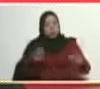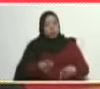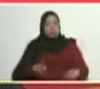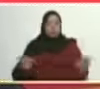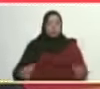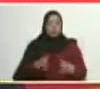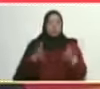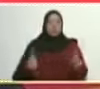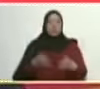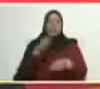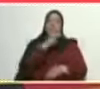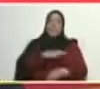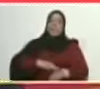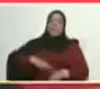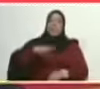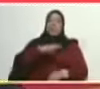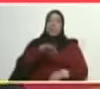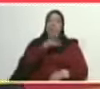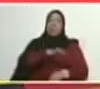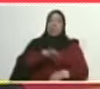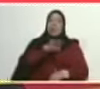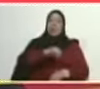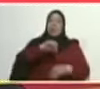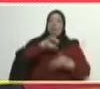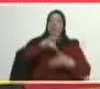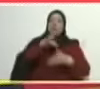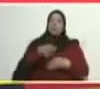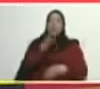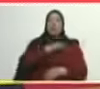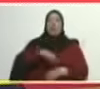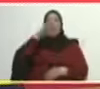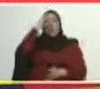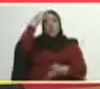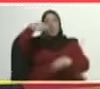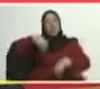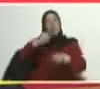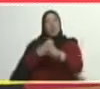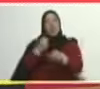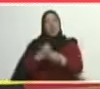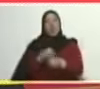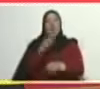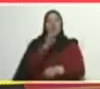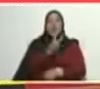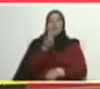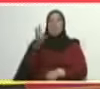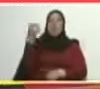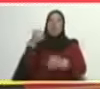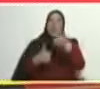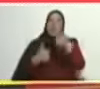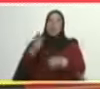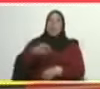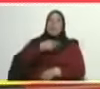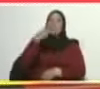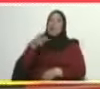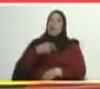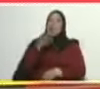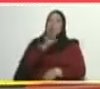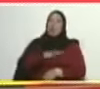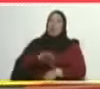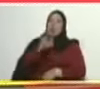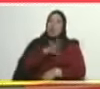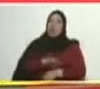las grandes misiones sociales del ALBA TCP, acordado en el 23 Consejo Político de las Organizaciones